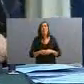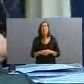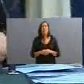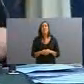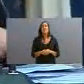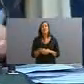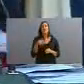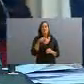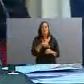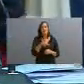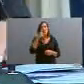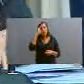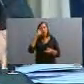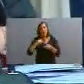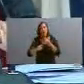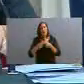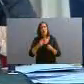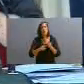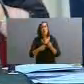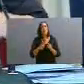por parte de